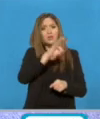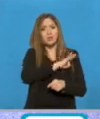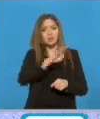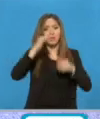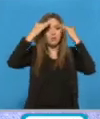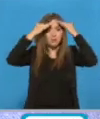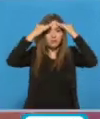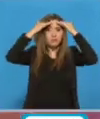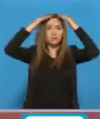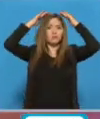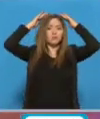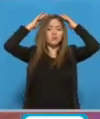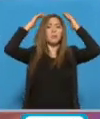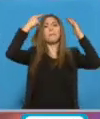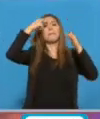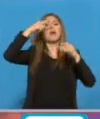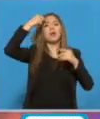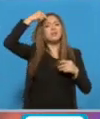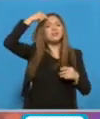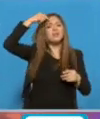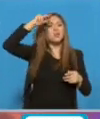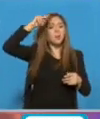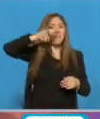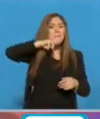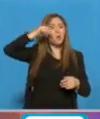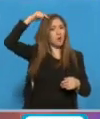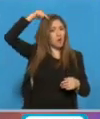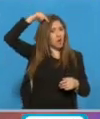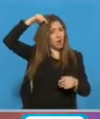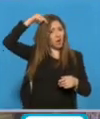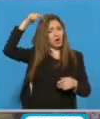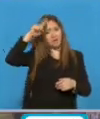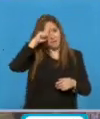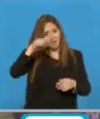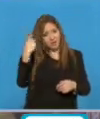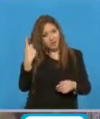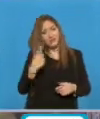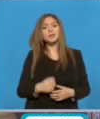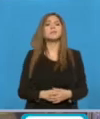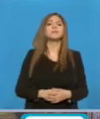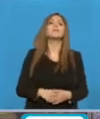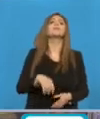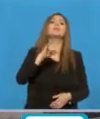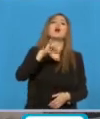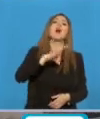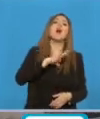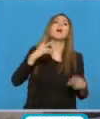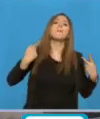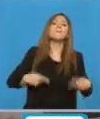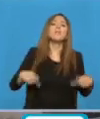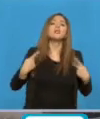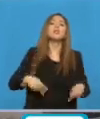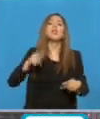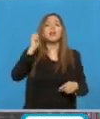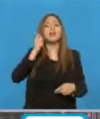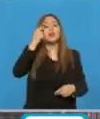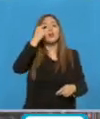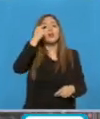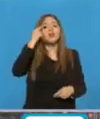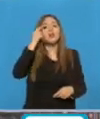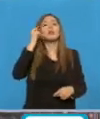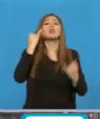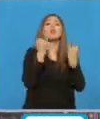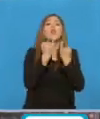atrás para que no se note o Sí, no? hay gente que independientemente de la ceja caída, aparte tiene exceso de piel en la zona de la